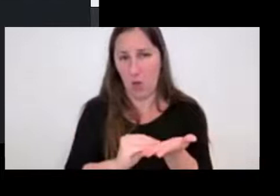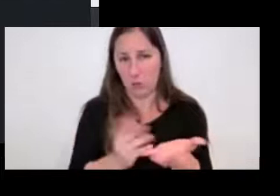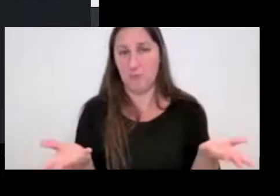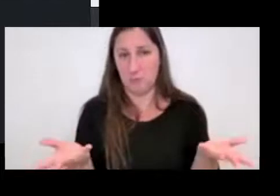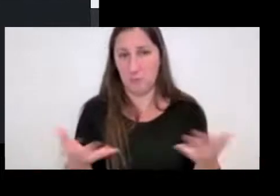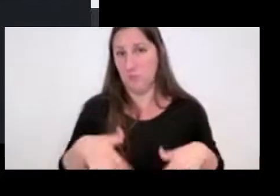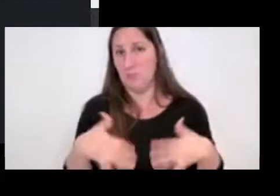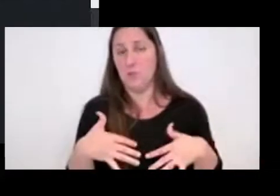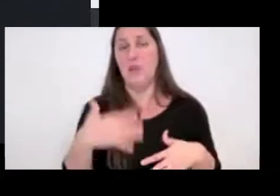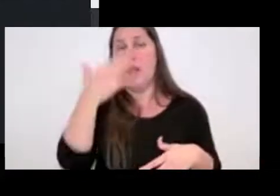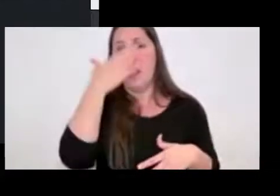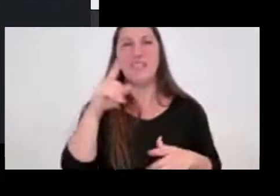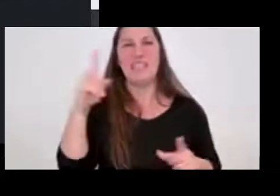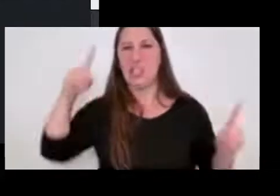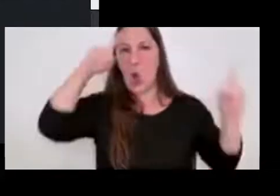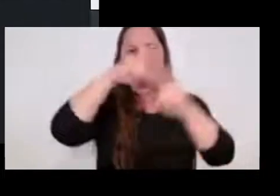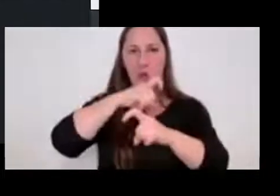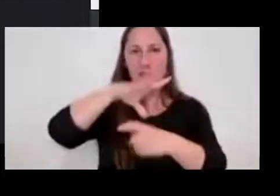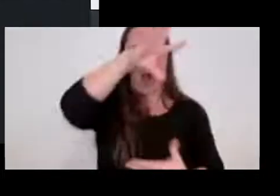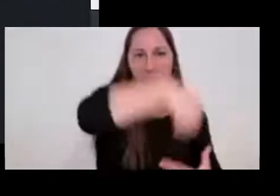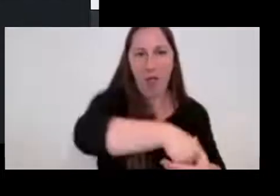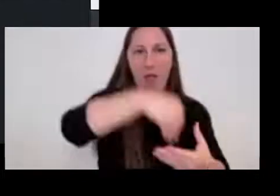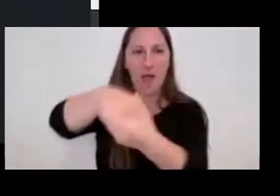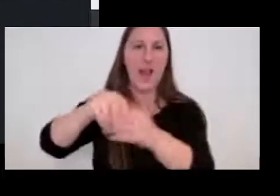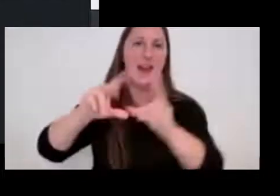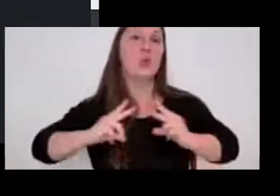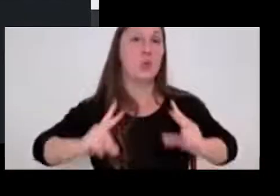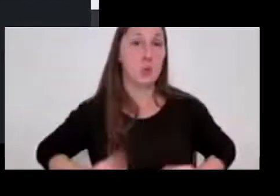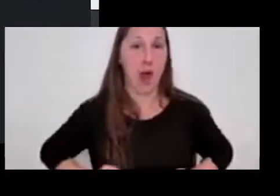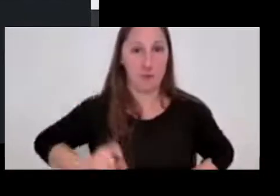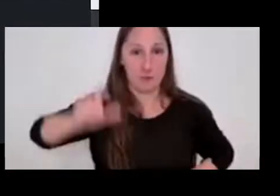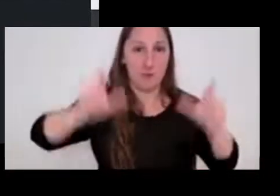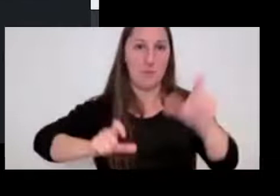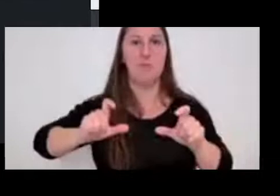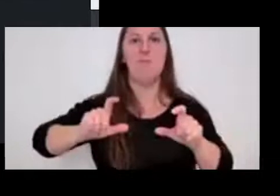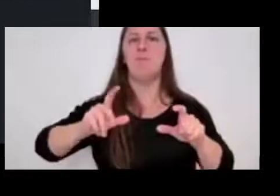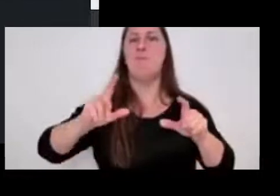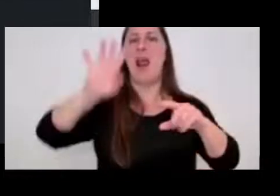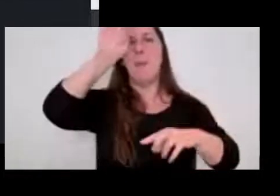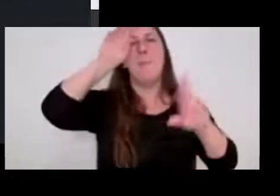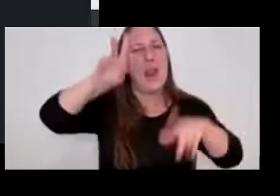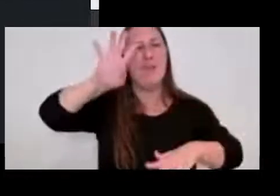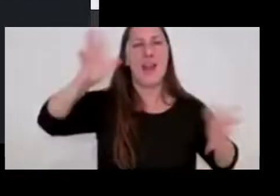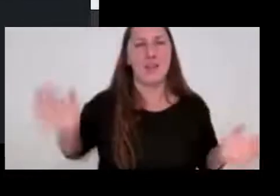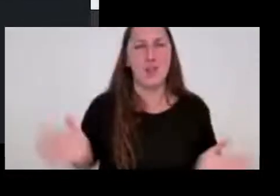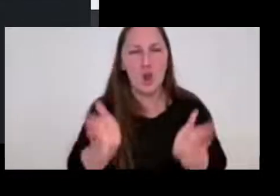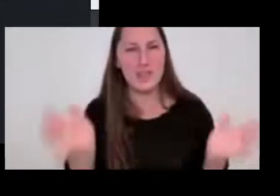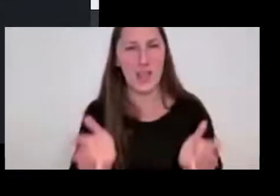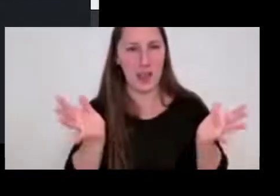a meterse la psicología en las empresas, en las áreas de recursos humanos, para las políticas de incentivo, etcétera, etcétera, que son todas muy